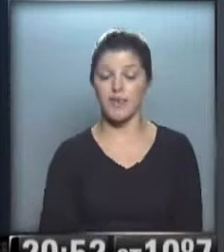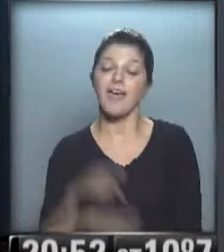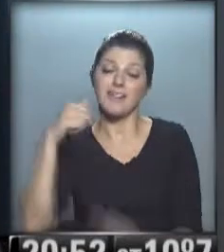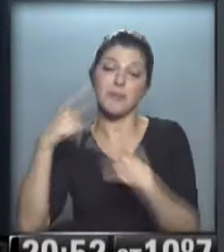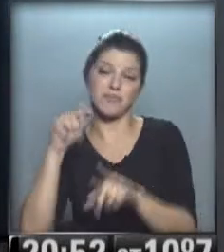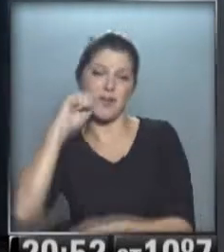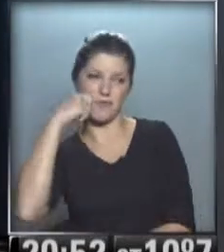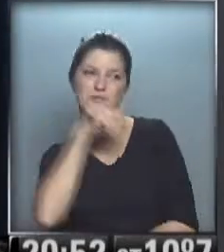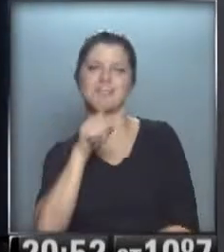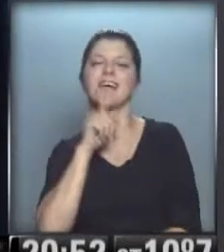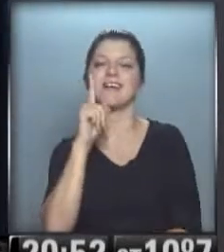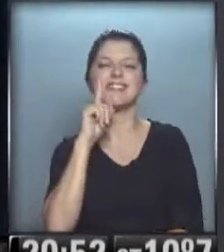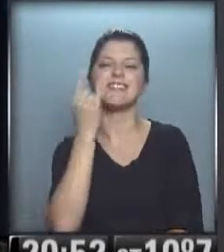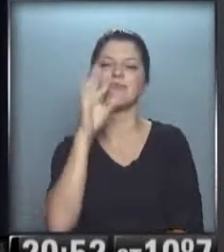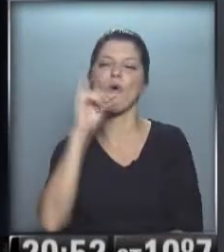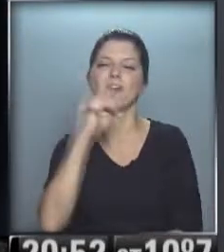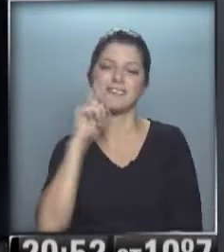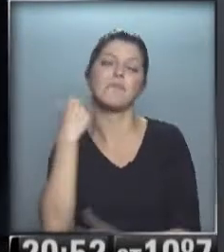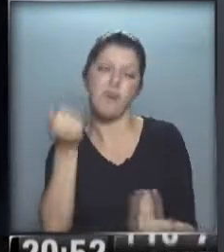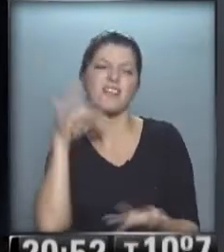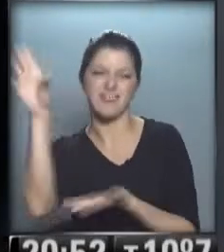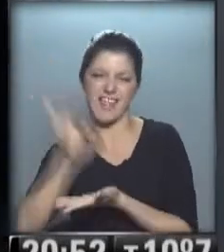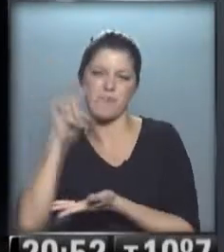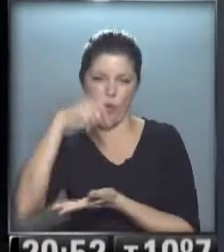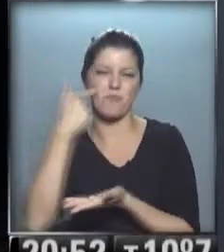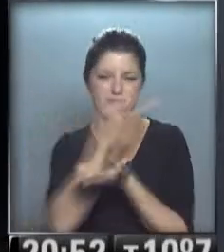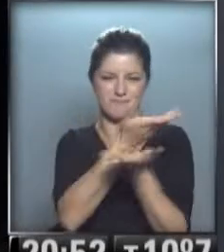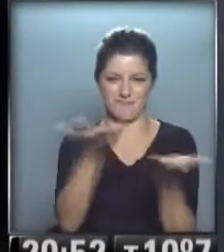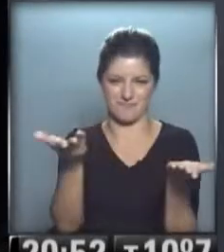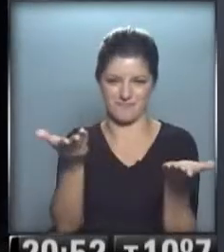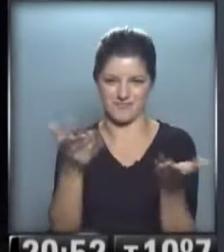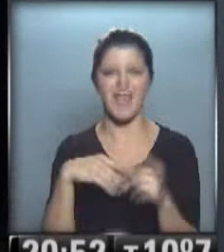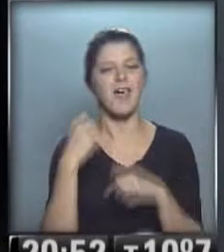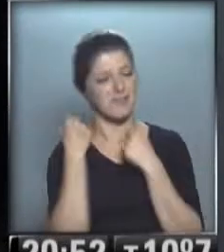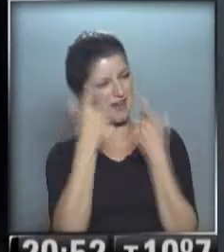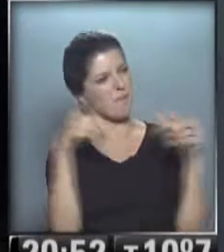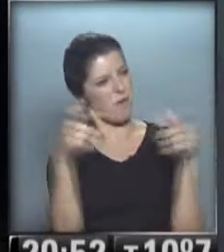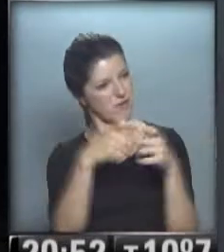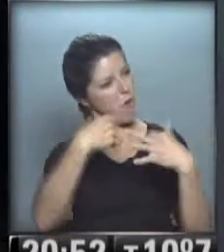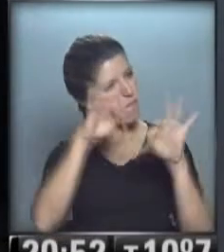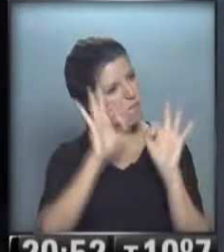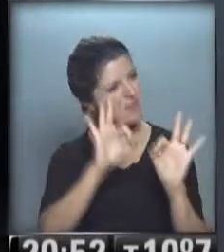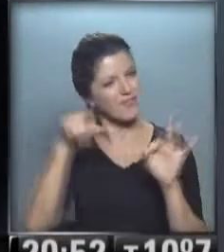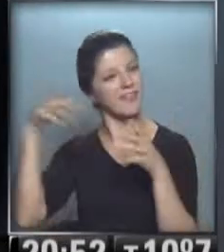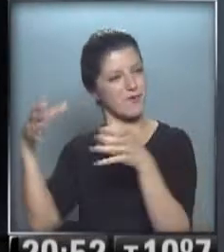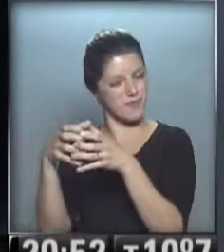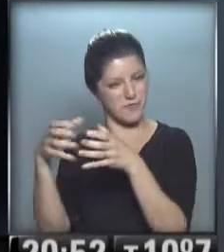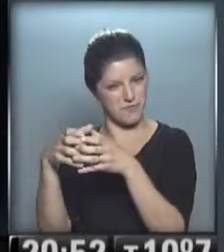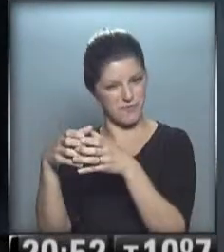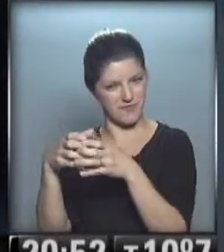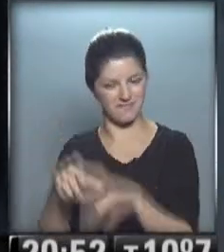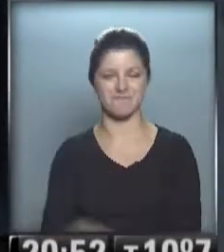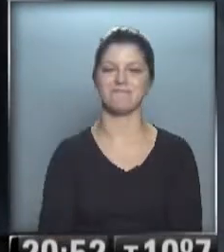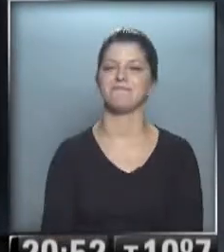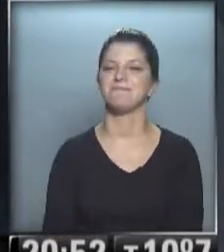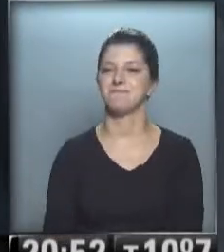gusta a Pablo Tiburcio, por eso decidimos seleccionarla en esta ocasión. Le vamos a regalar el disco completo del grupo Algodón, Pablo